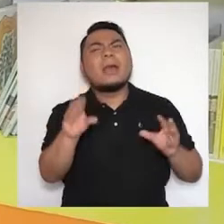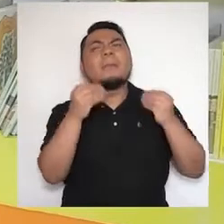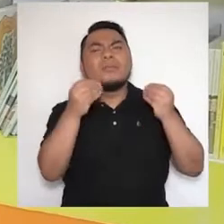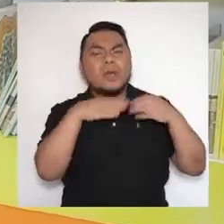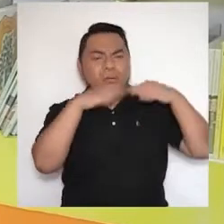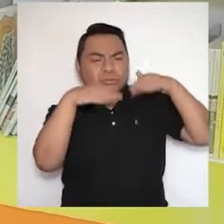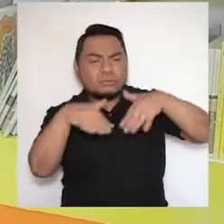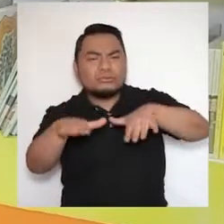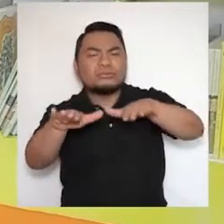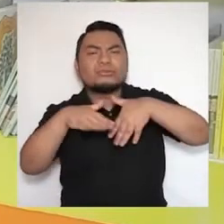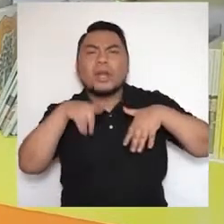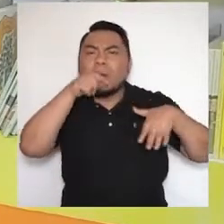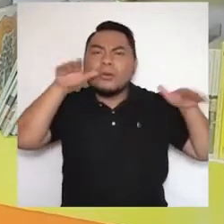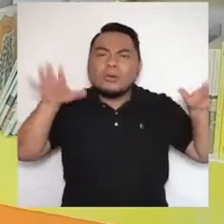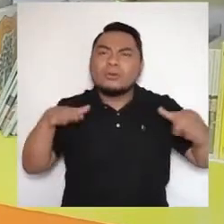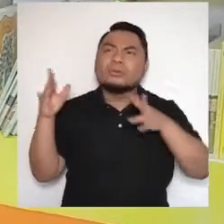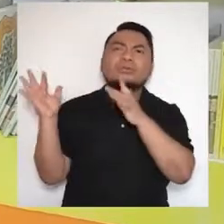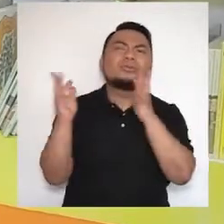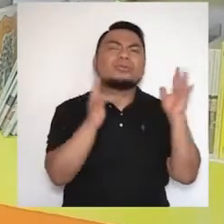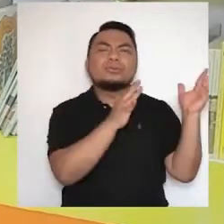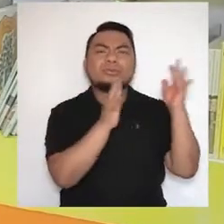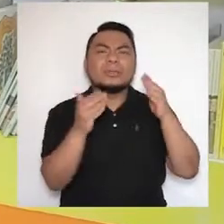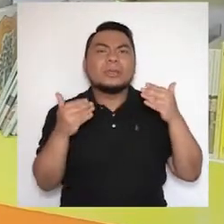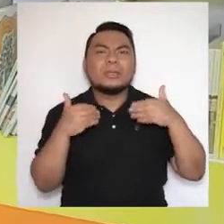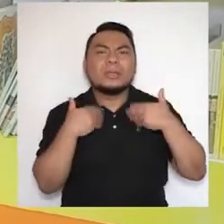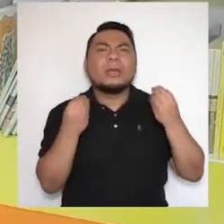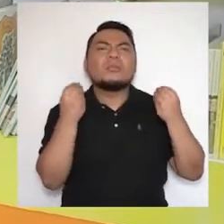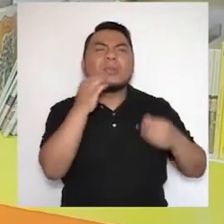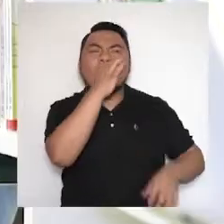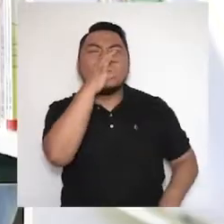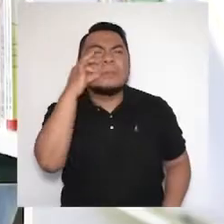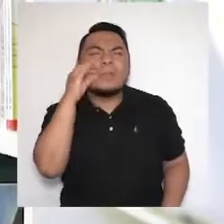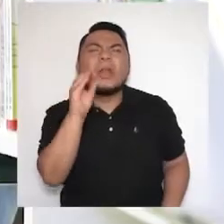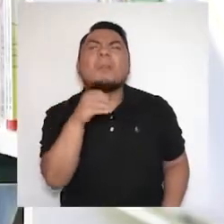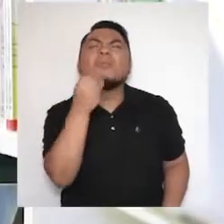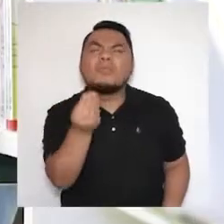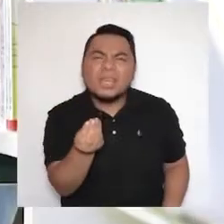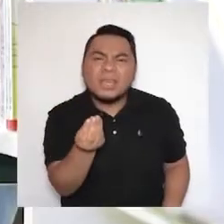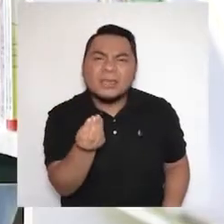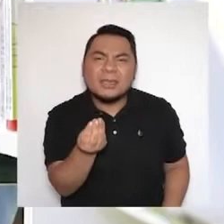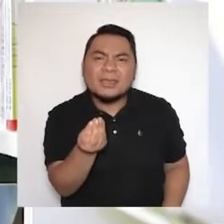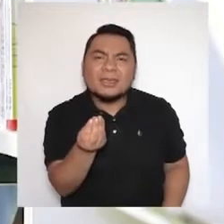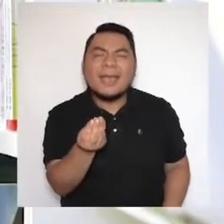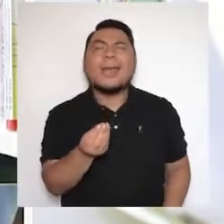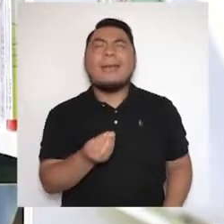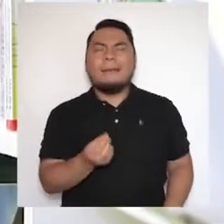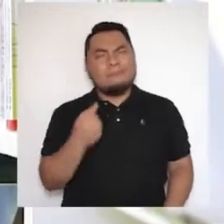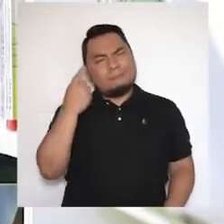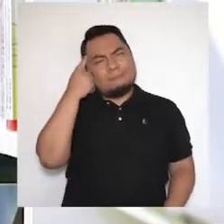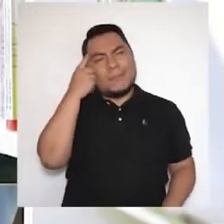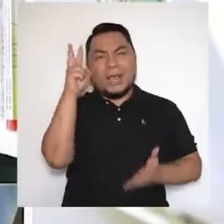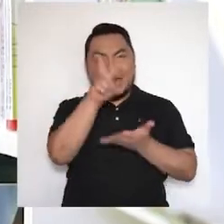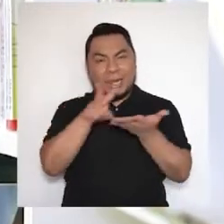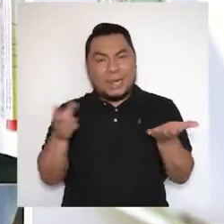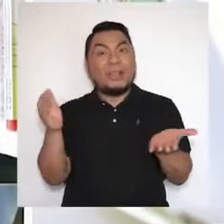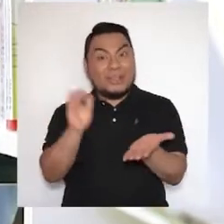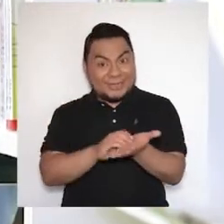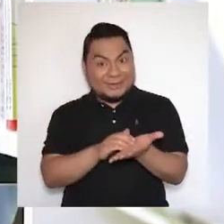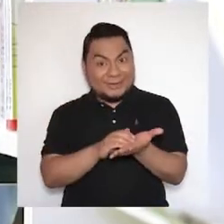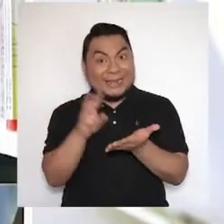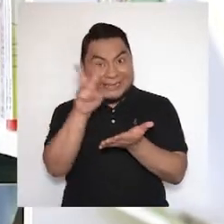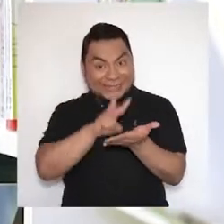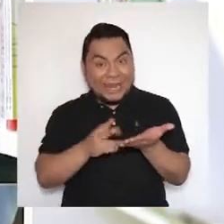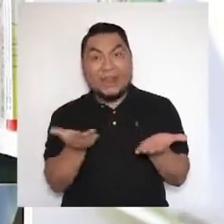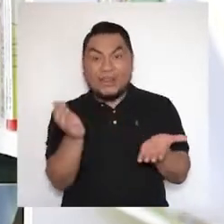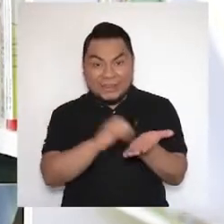las gaviotas y el viento tenían que estar callados? ¿Qué les parece si lo leemos otra vez? ¿Lo